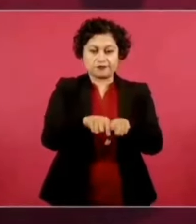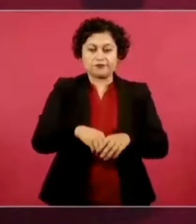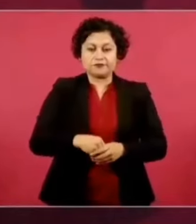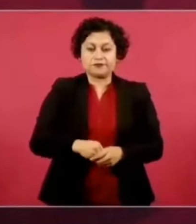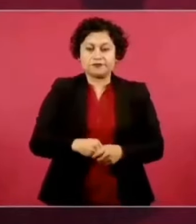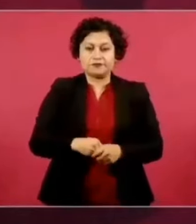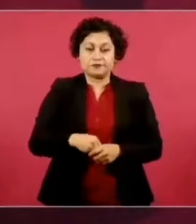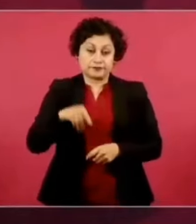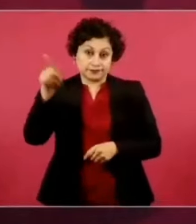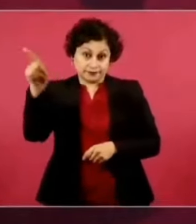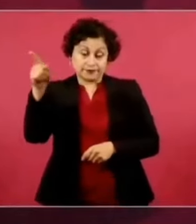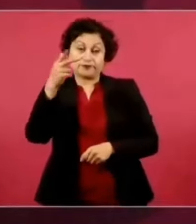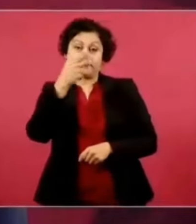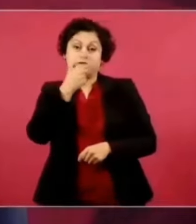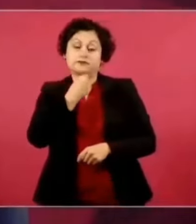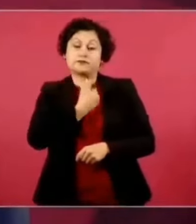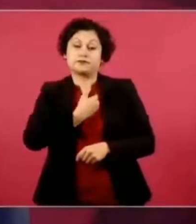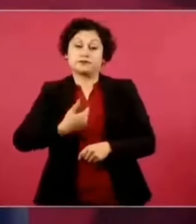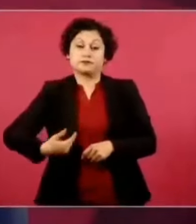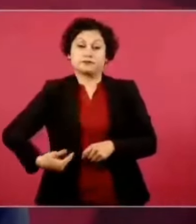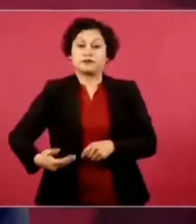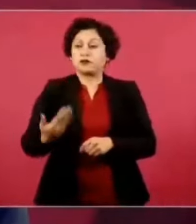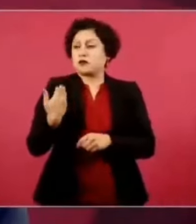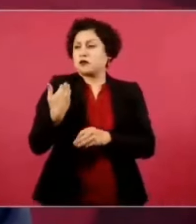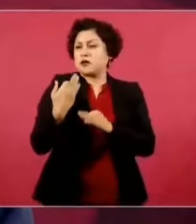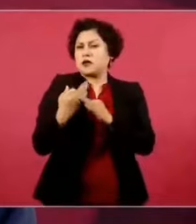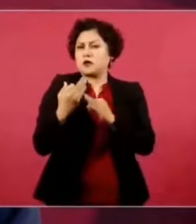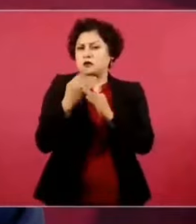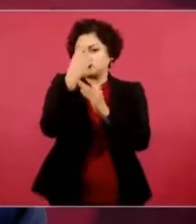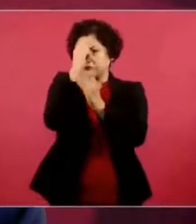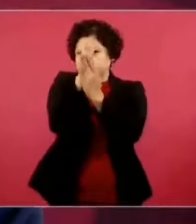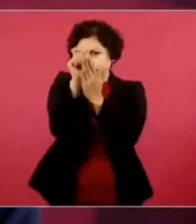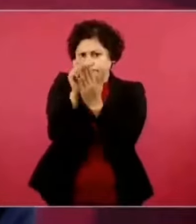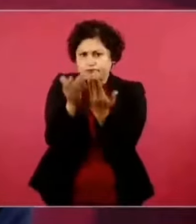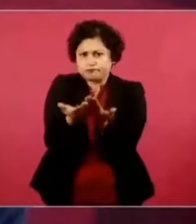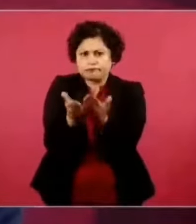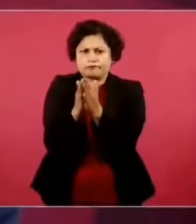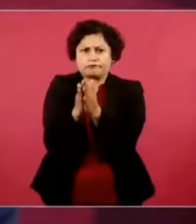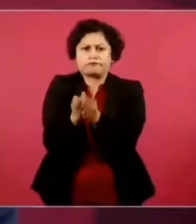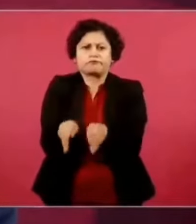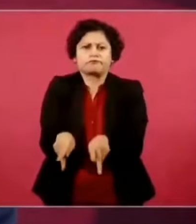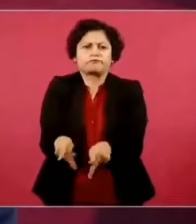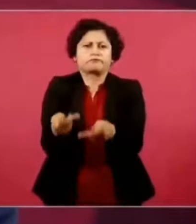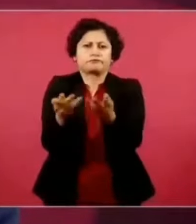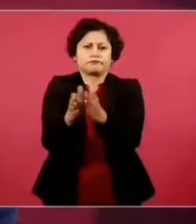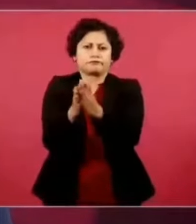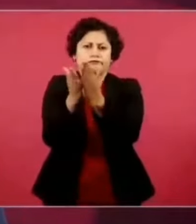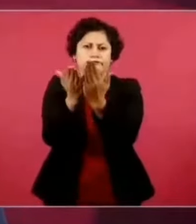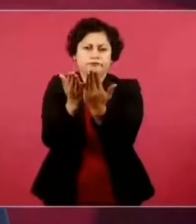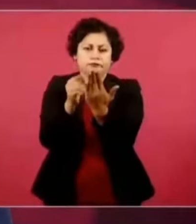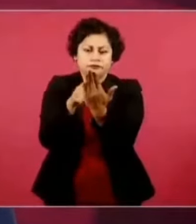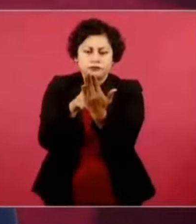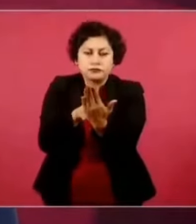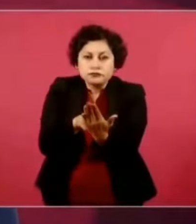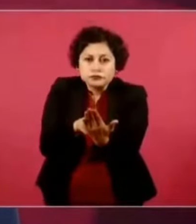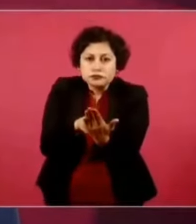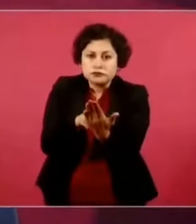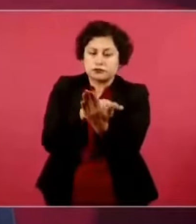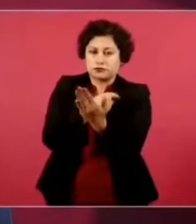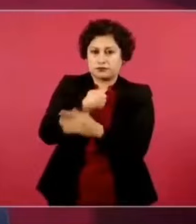este señor Sarkozy acaba de escribir sus memorias, las acaba de publicar. Y para vergüenza de nosotros, de todos los